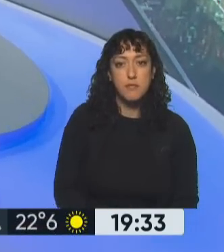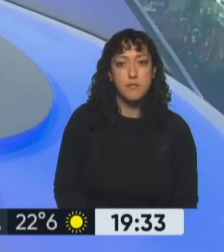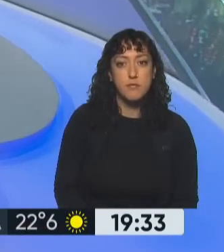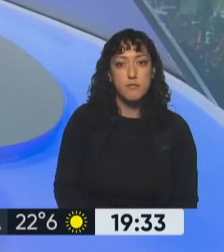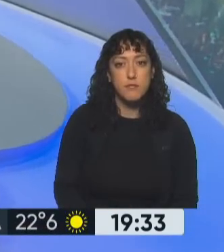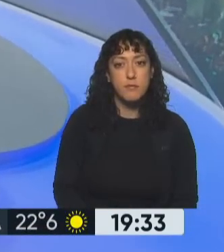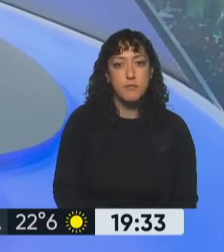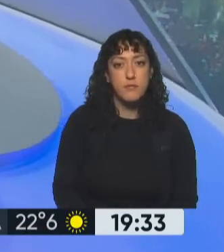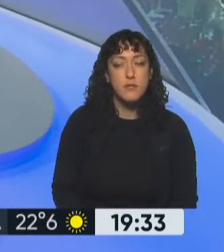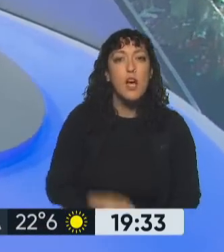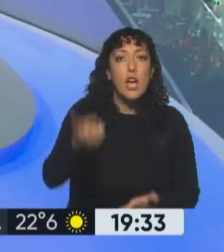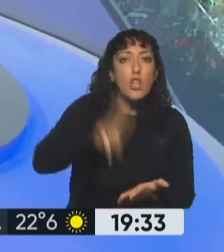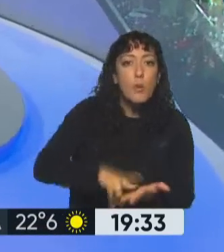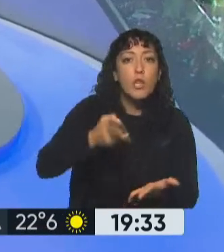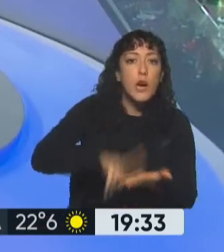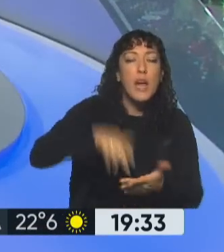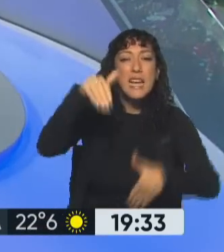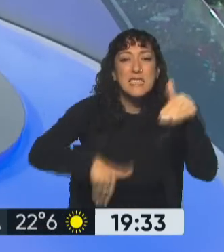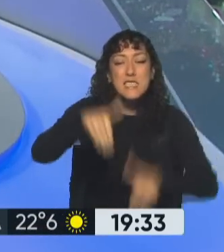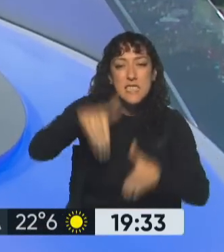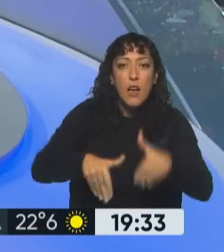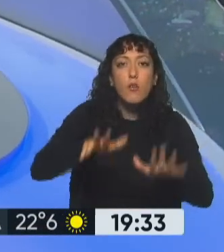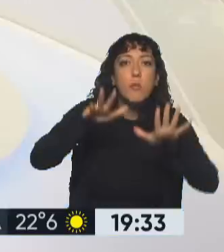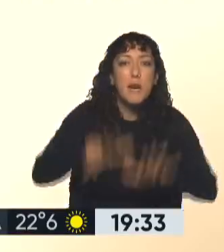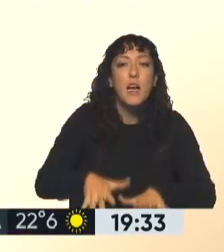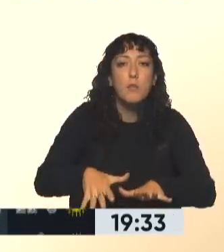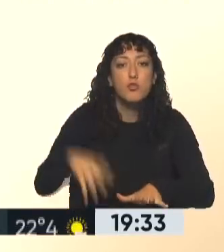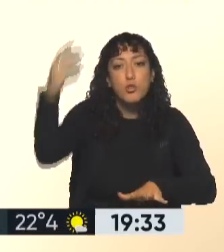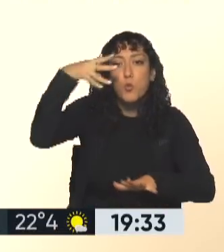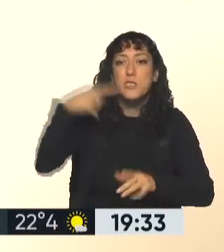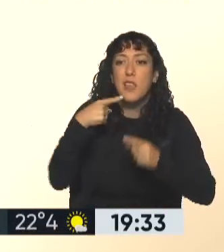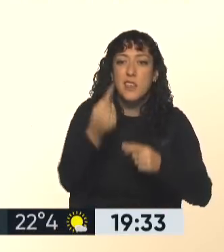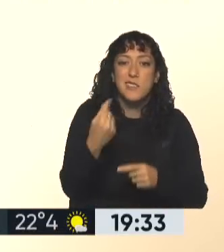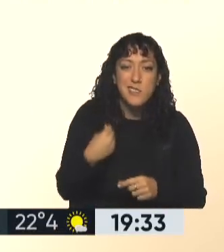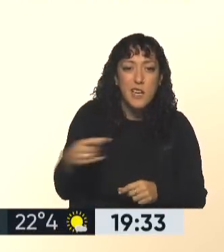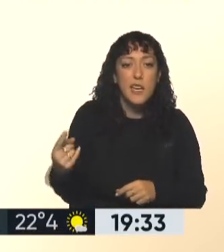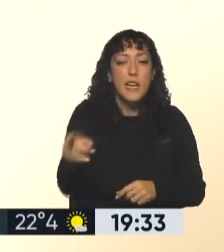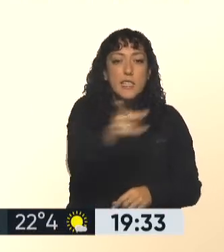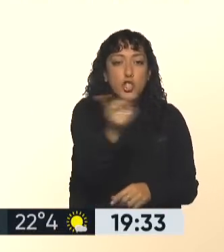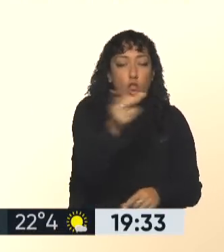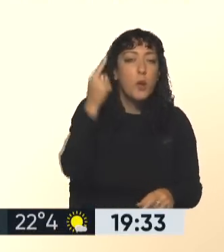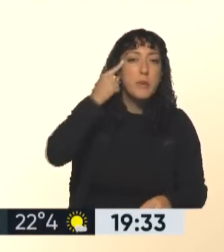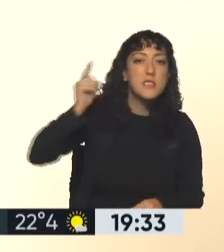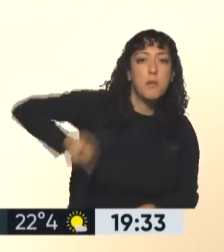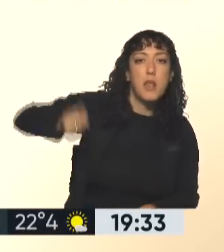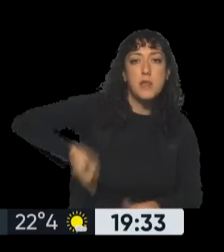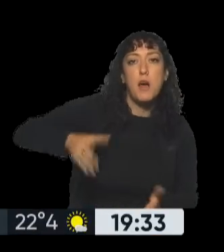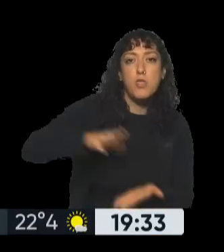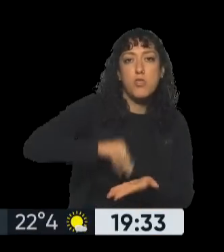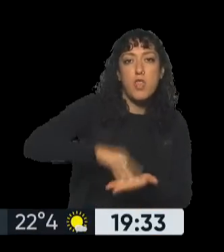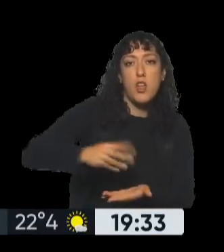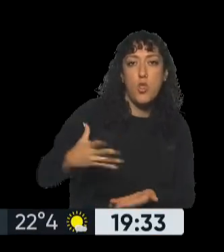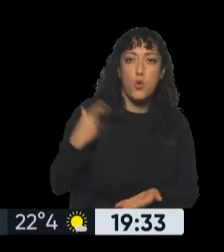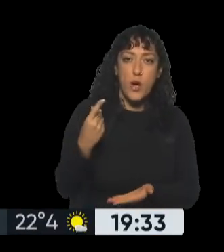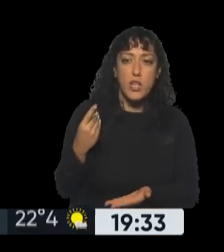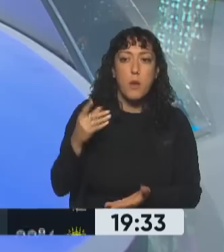Le frenamos la reelección a Mansur y Uñac, dice Patricia Bullrich. Se creen señores feudales, ahí lo tenés en pantalla, y dueños de sus